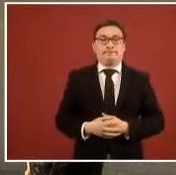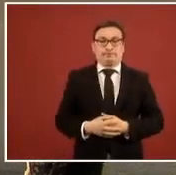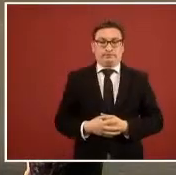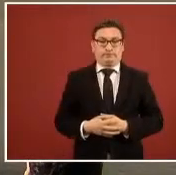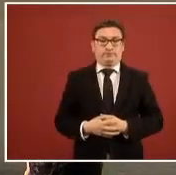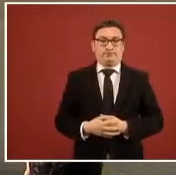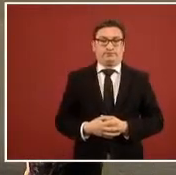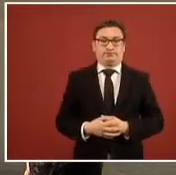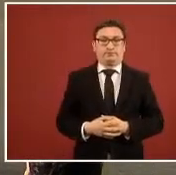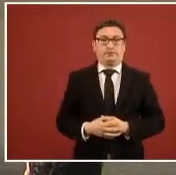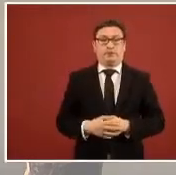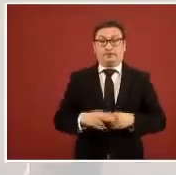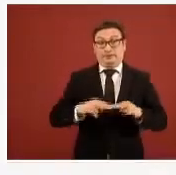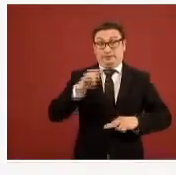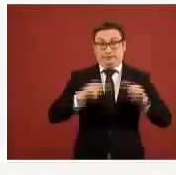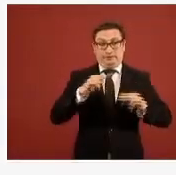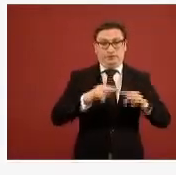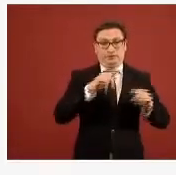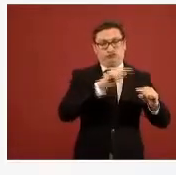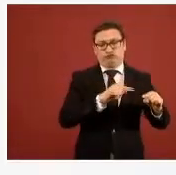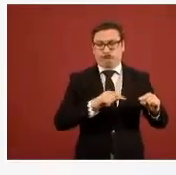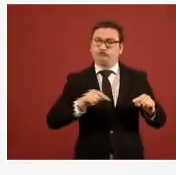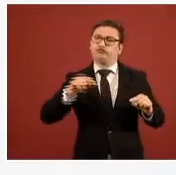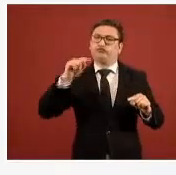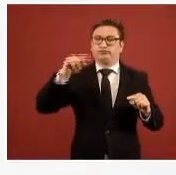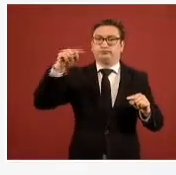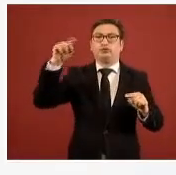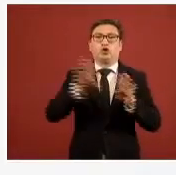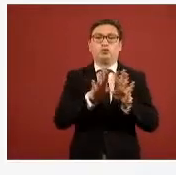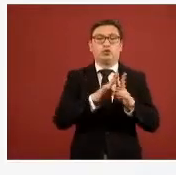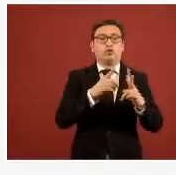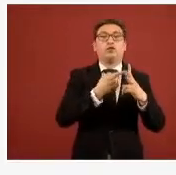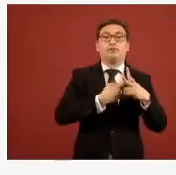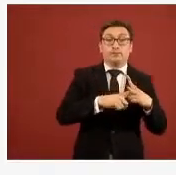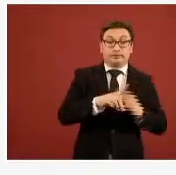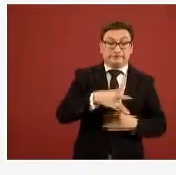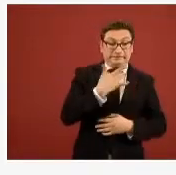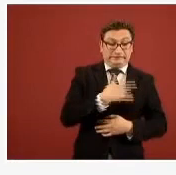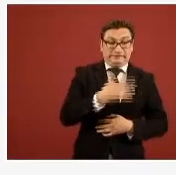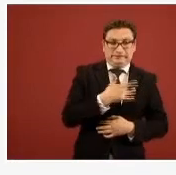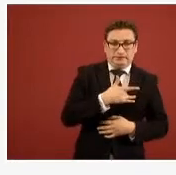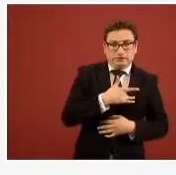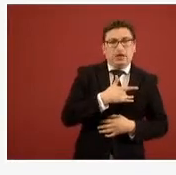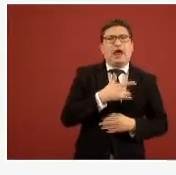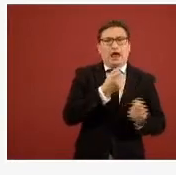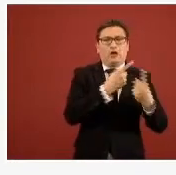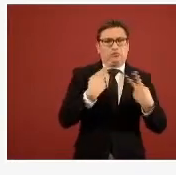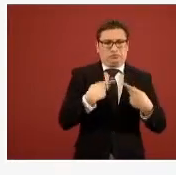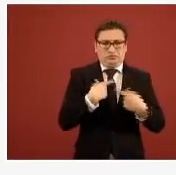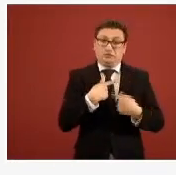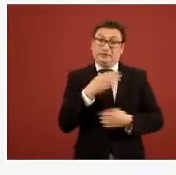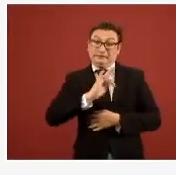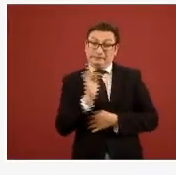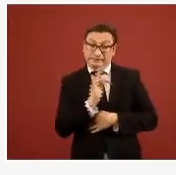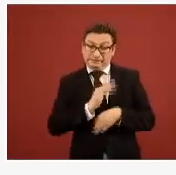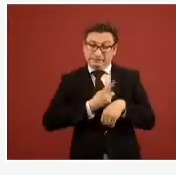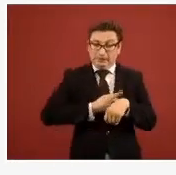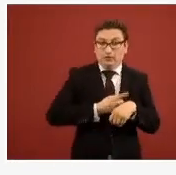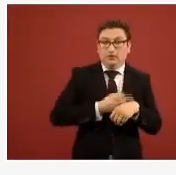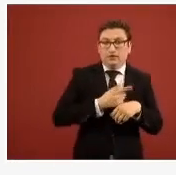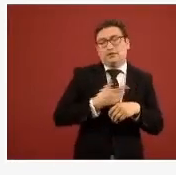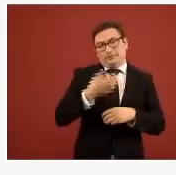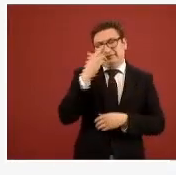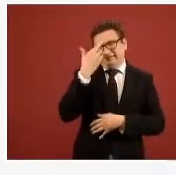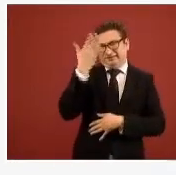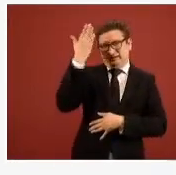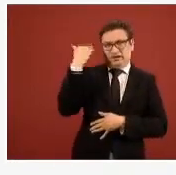curva también por fecha de inicio de síntomas que representa los casos sospechosos. Si recuerdan, en las primeras